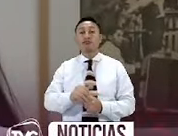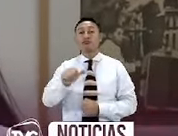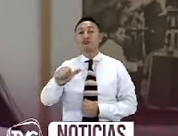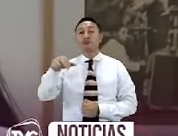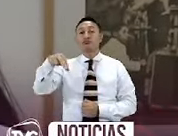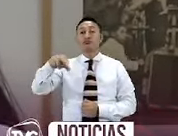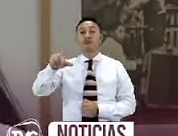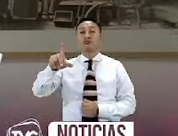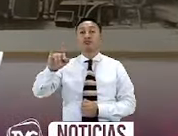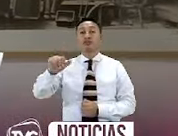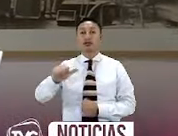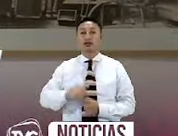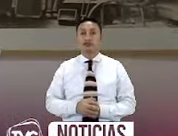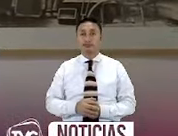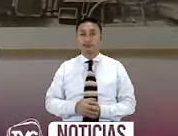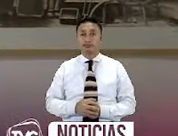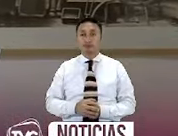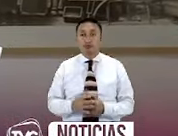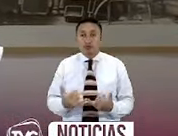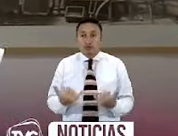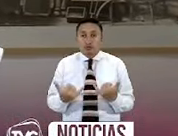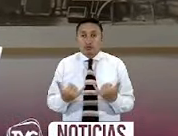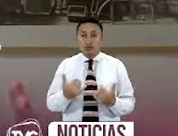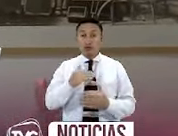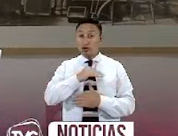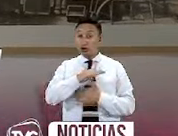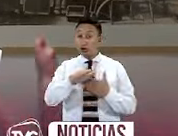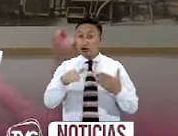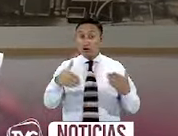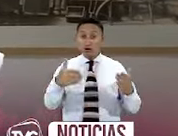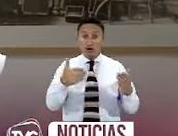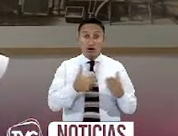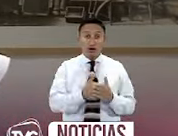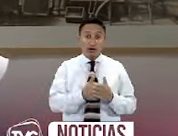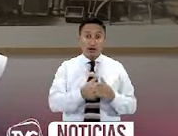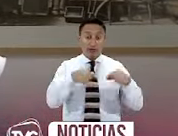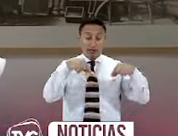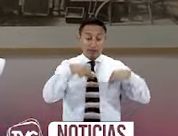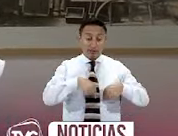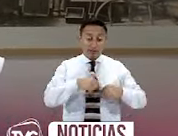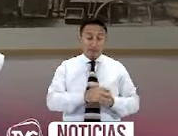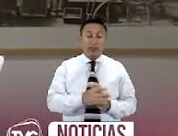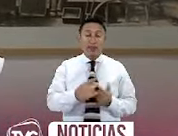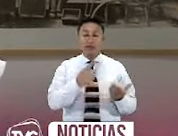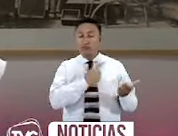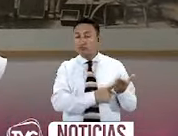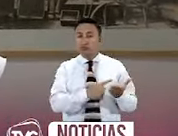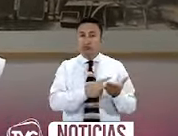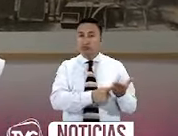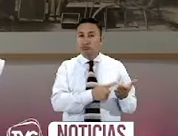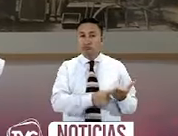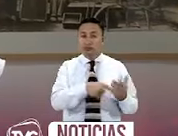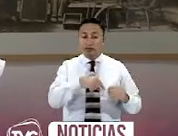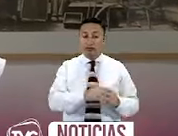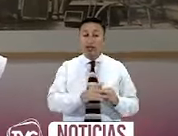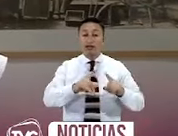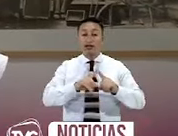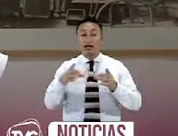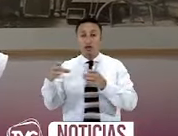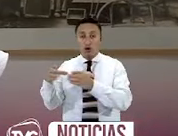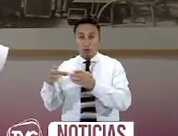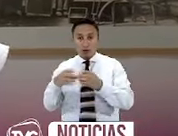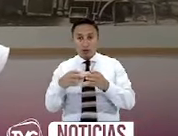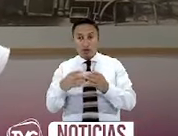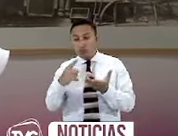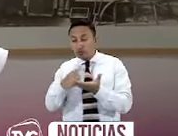Ledesma. Ahora, toda esta legislación se va a resumir, se va a debatir desde las distintas comisiones pertinentes